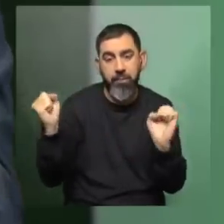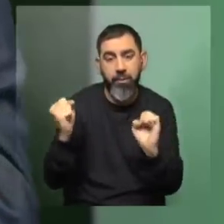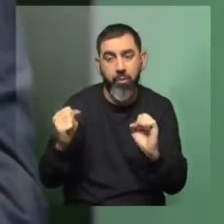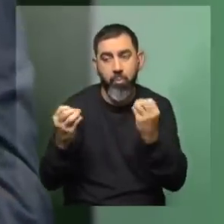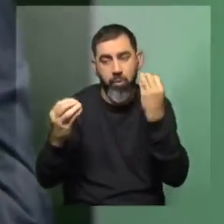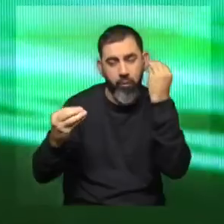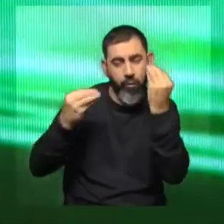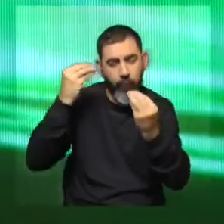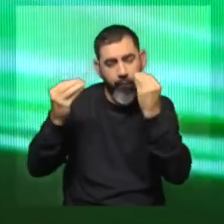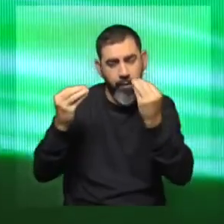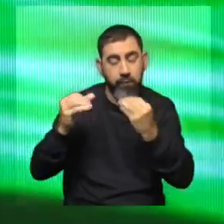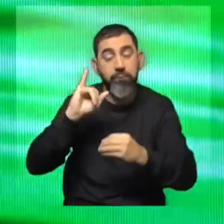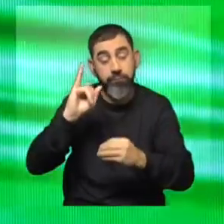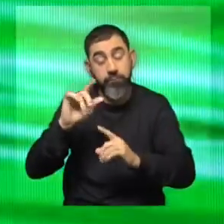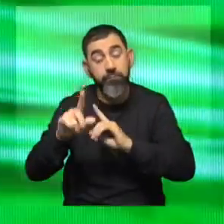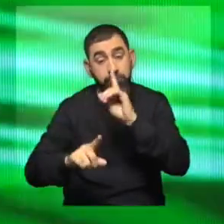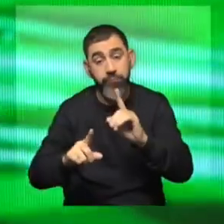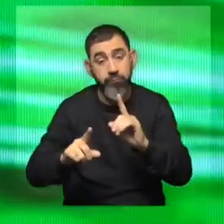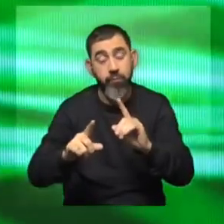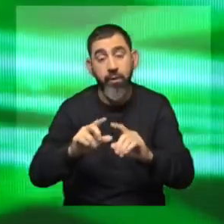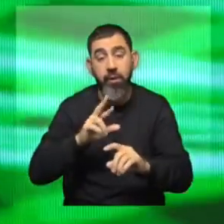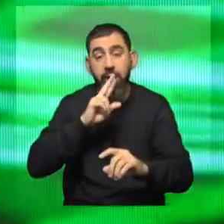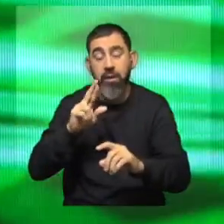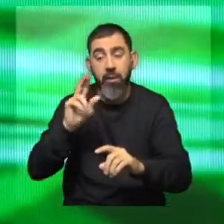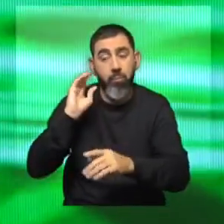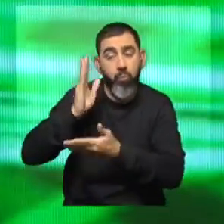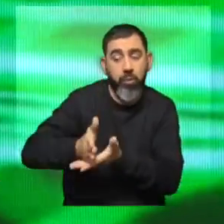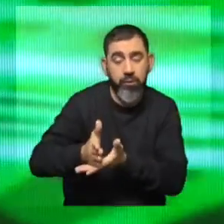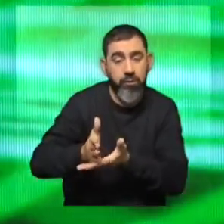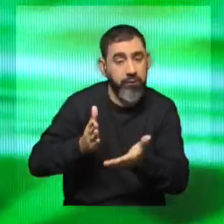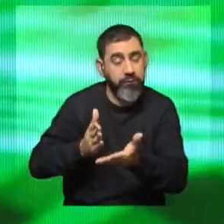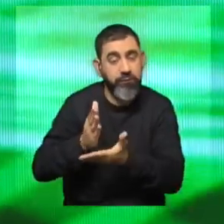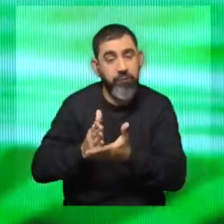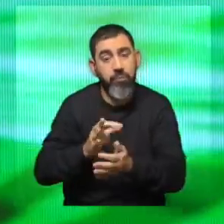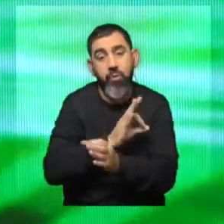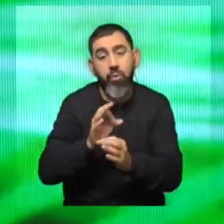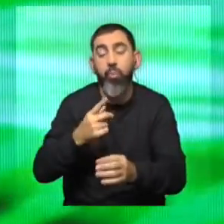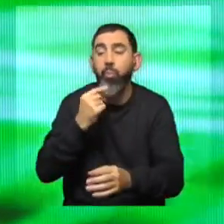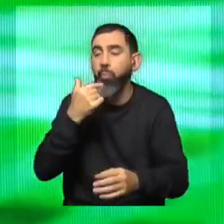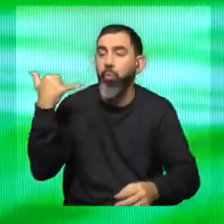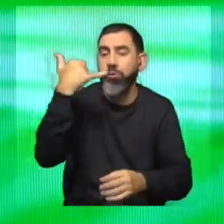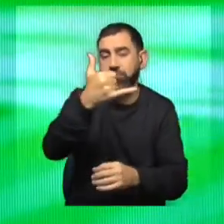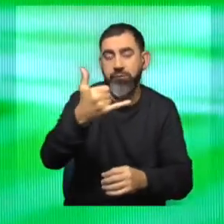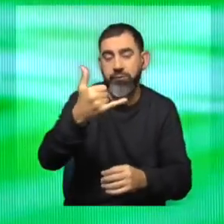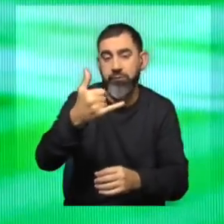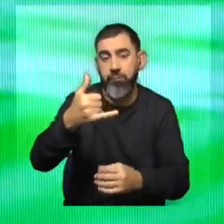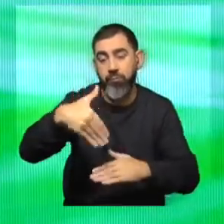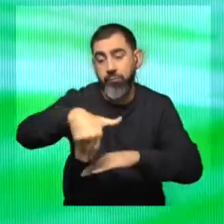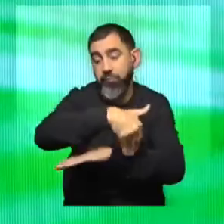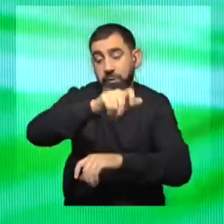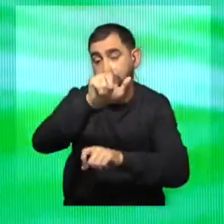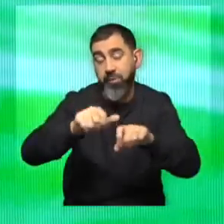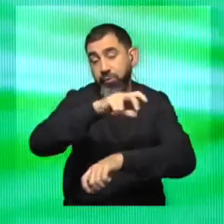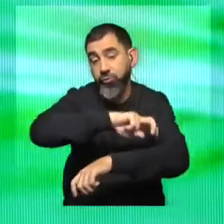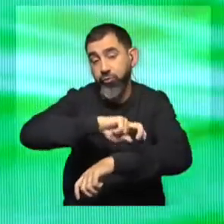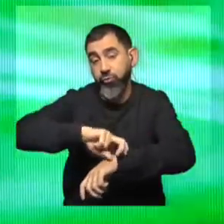sobre todo porque muchas veces tendemos a una respuesta positiva o una respuesta a la policía frente a la situación a